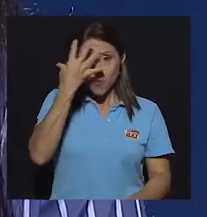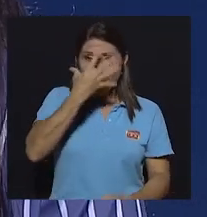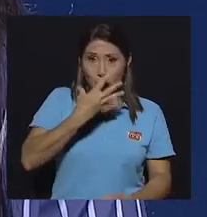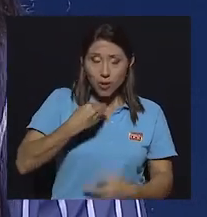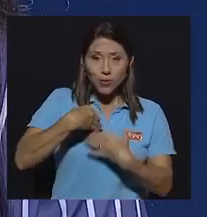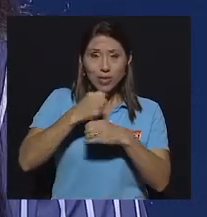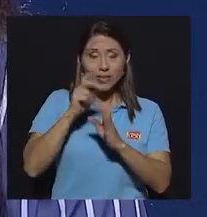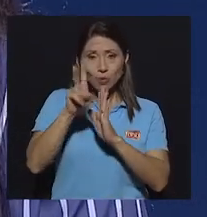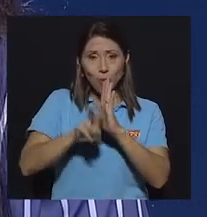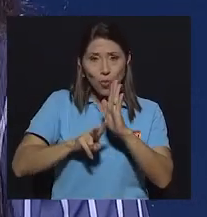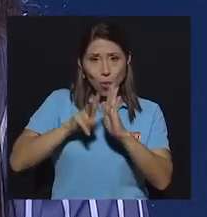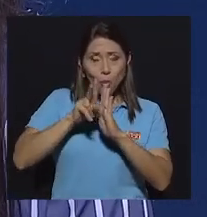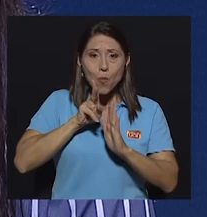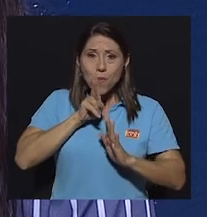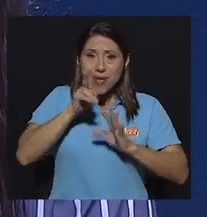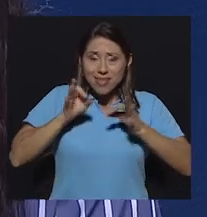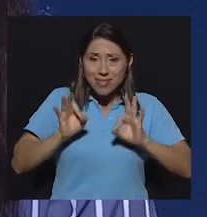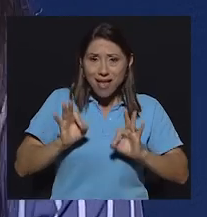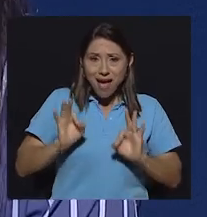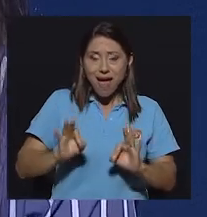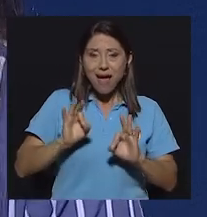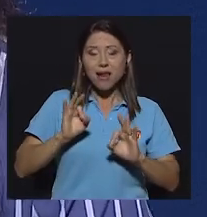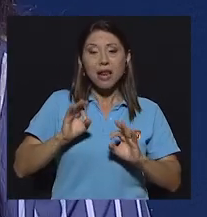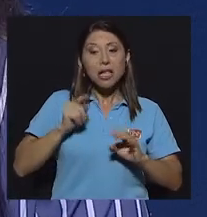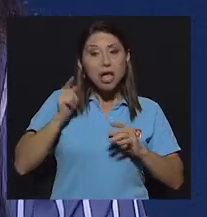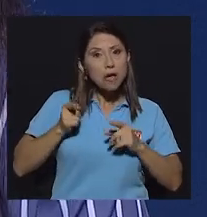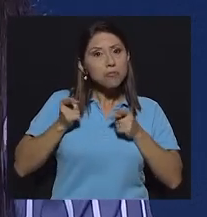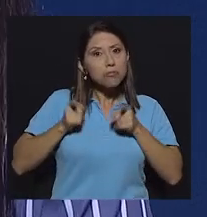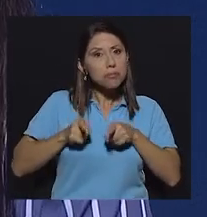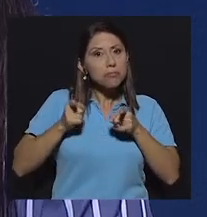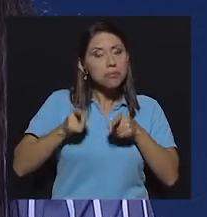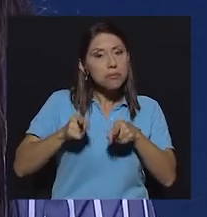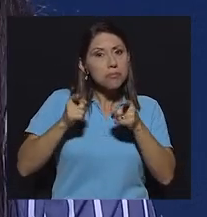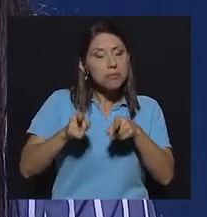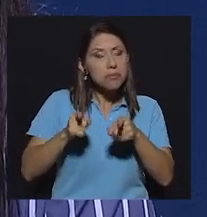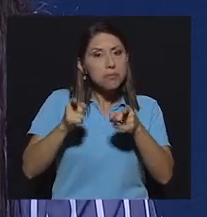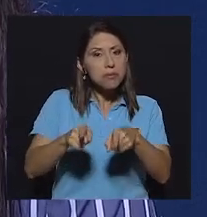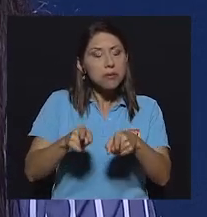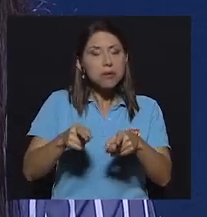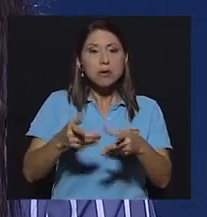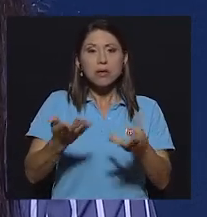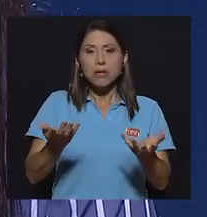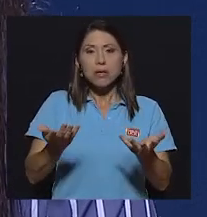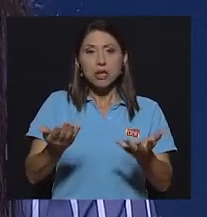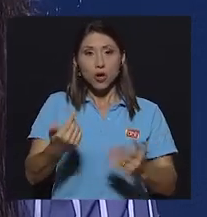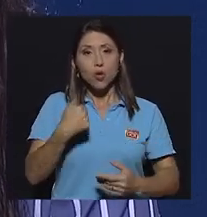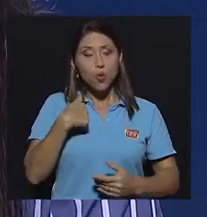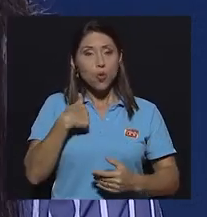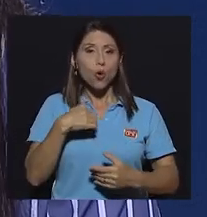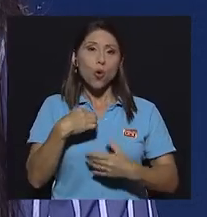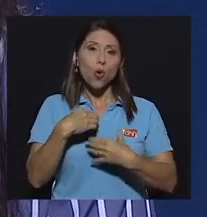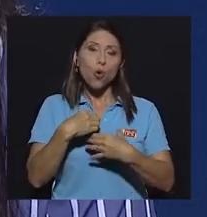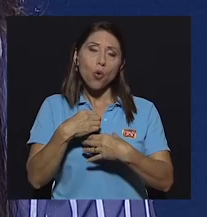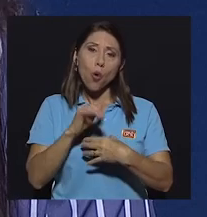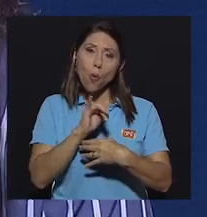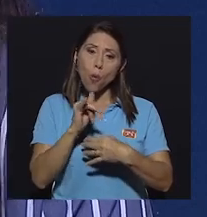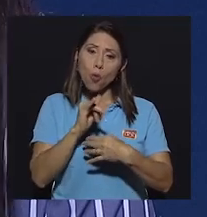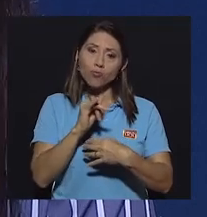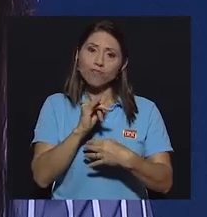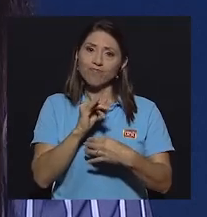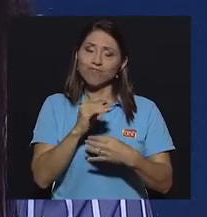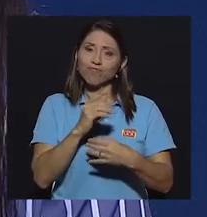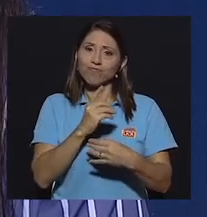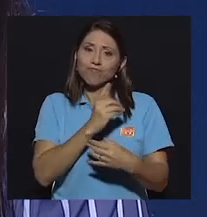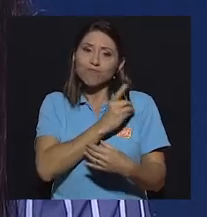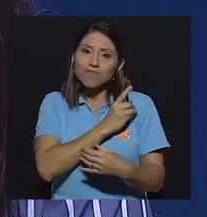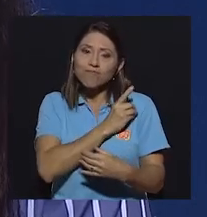un documental, que la historia se va desarrollando y uno como realizadora pues tiene